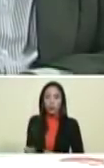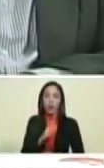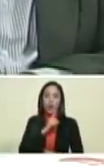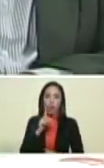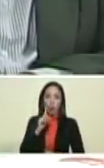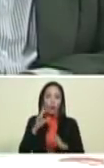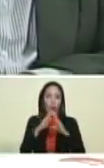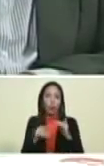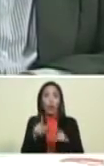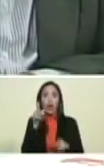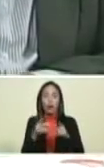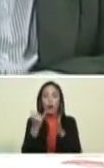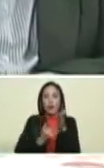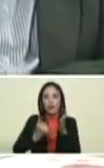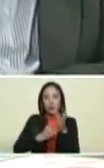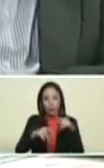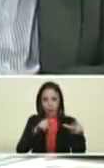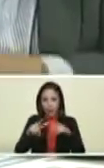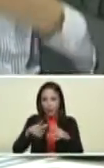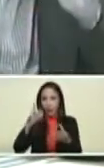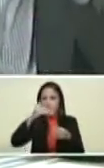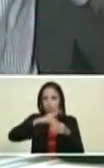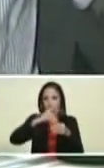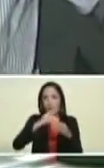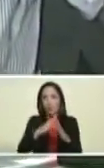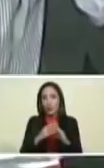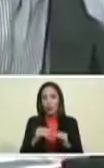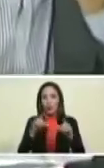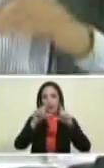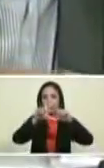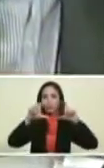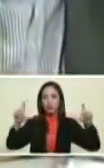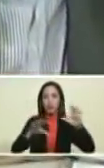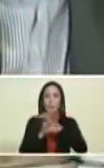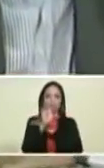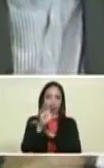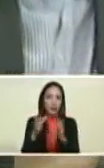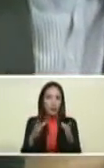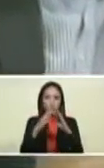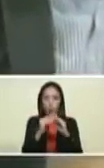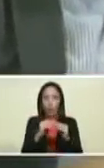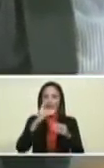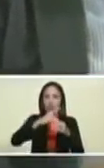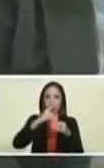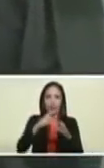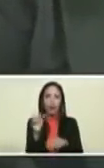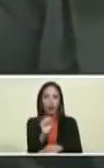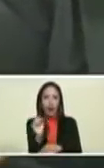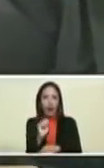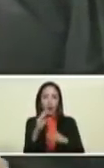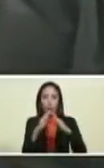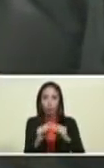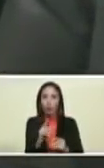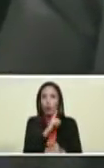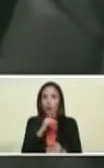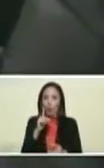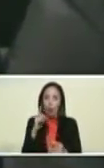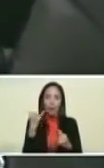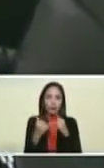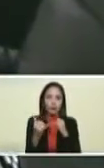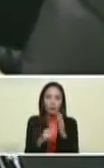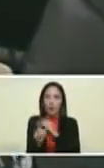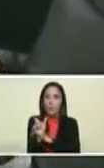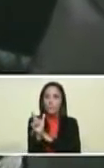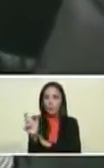se inscribieron en la página web Patria, los que registraron sus vehículos, se identifican con su carnet